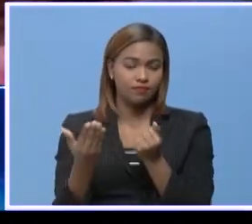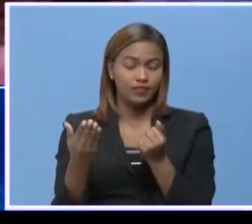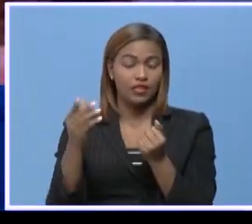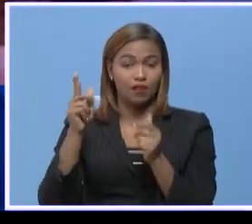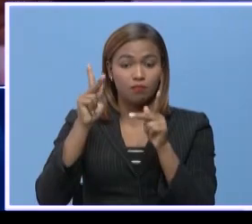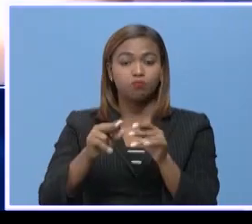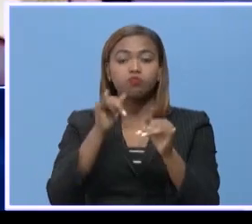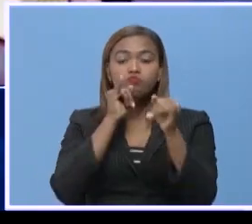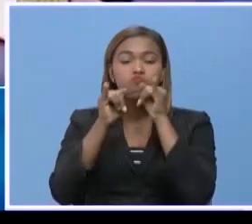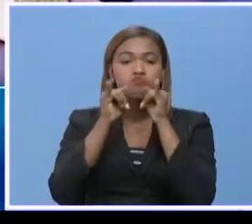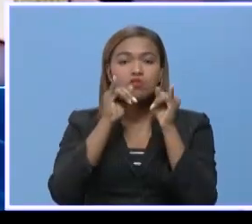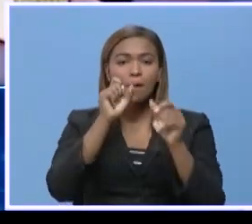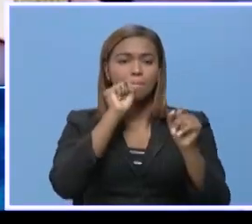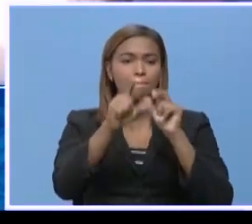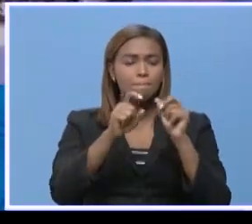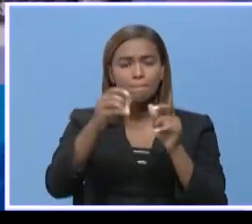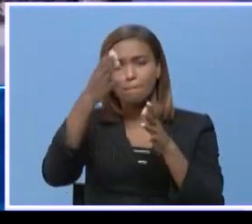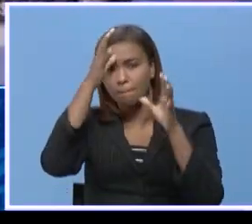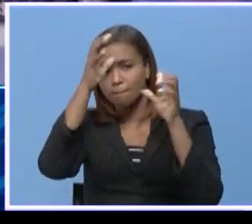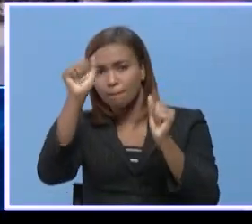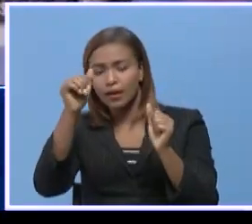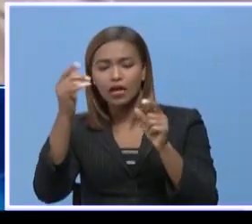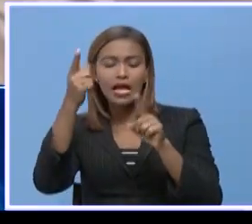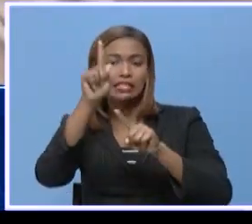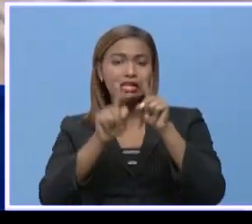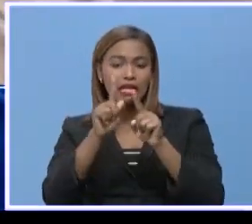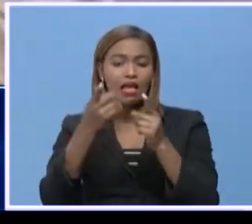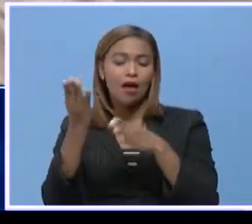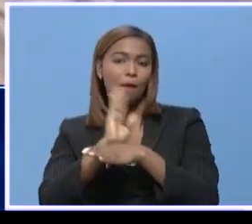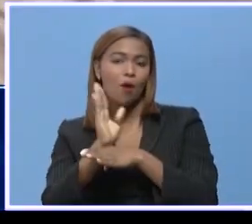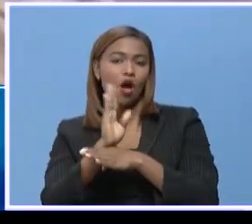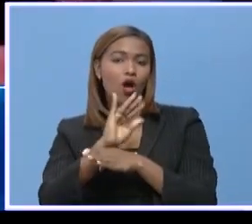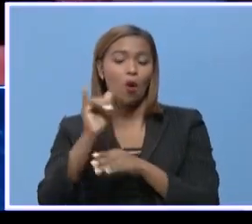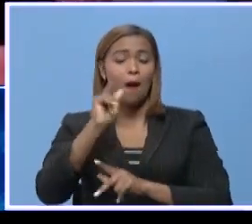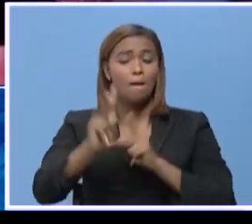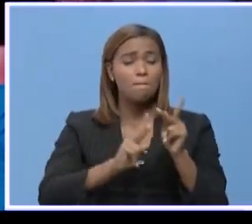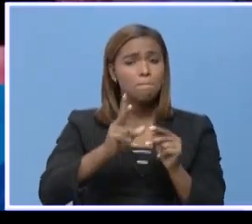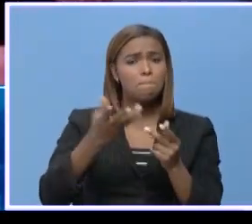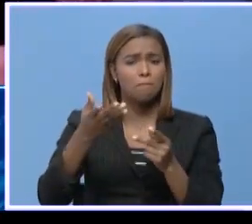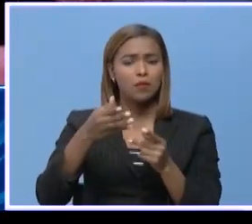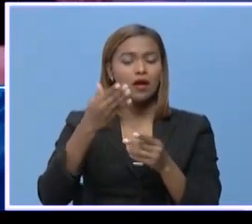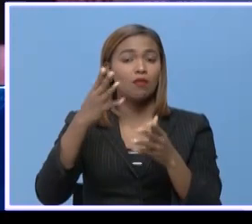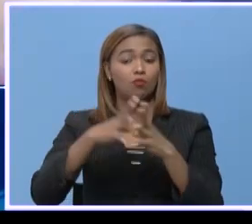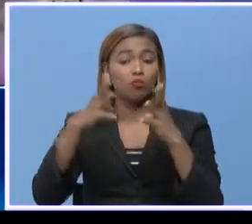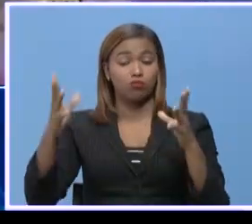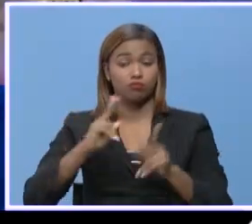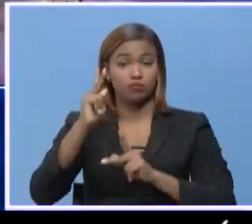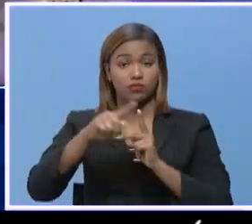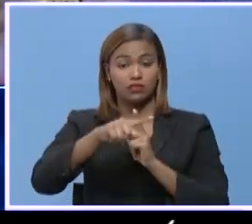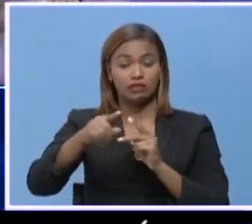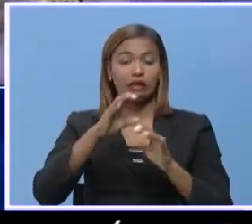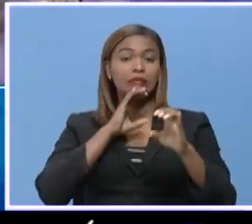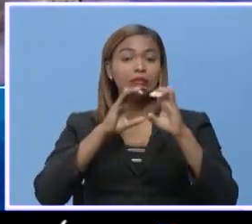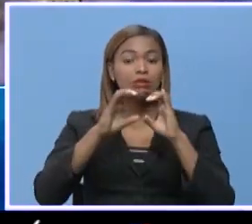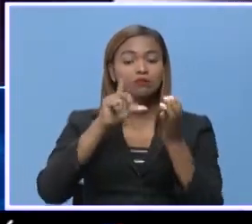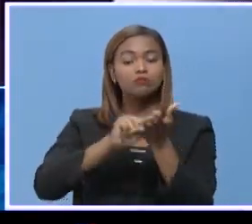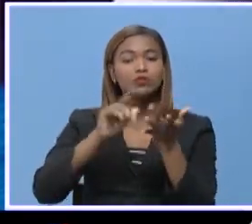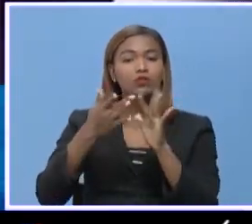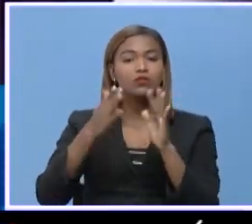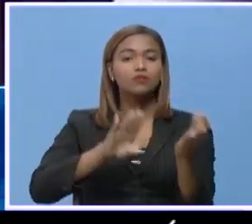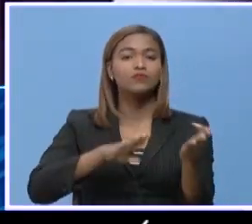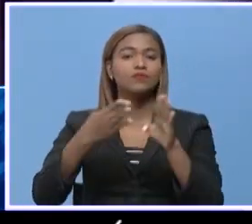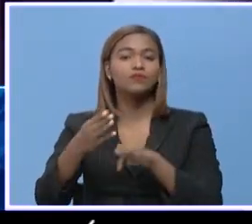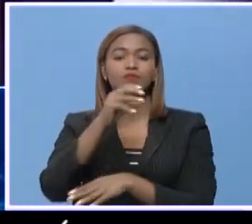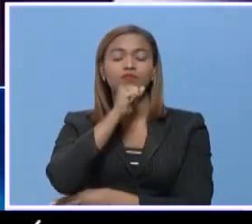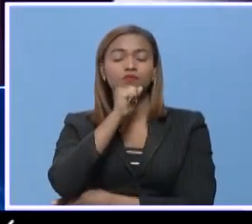quien entrevistó presidentes, estrellas de cine y gente ordinaria durante medio siglo en los medios de comunicación electrónica, falleció